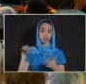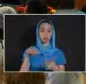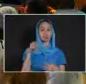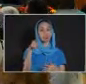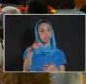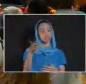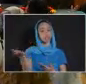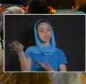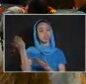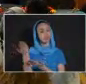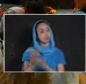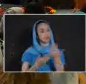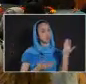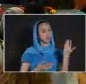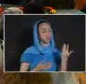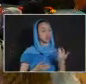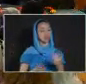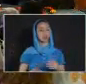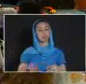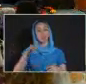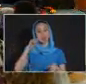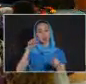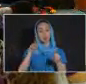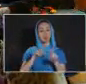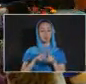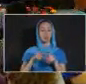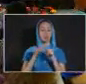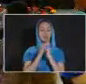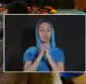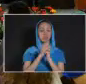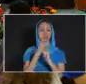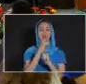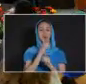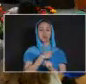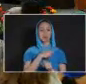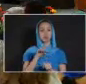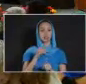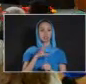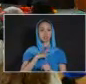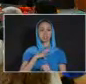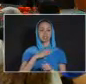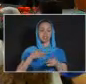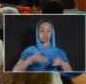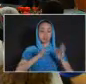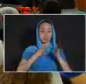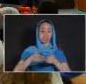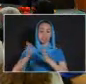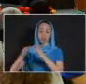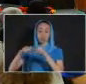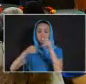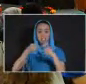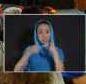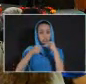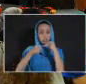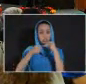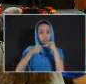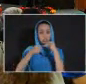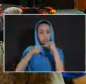solicitan a los hermanos que tienen sus carros en los estacionamientos que los muevan pronto. Y ayúdenme a